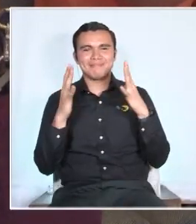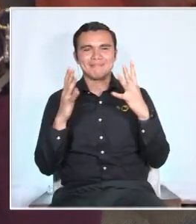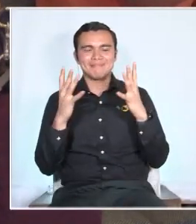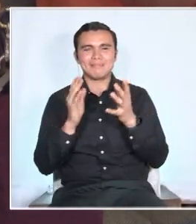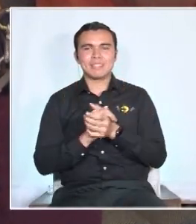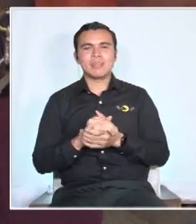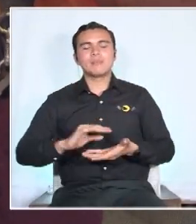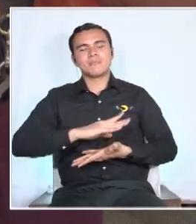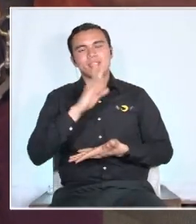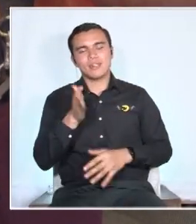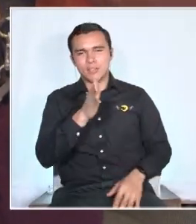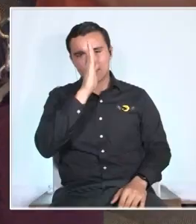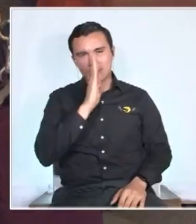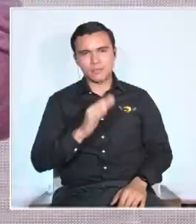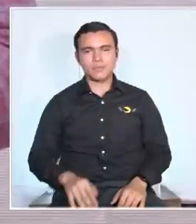Gloria a Dios.